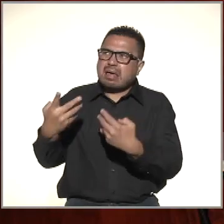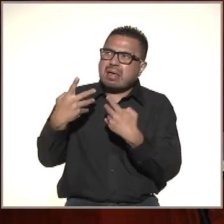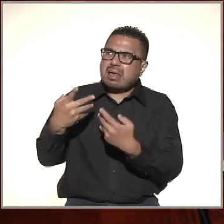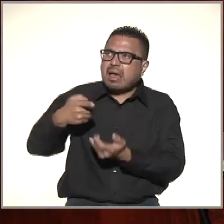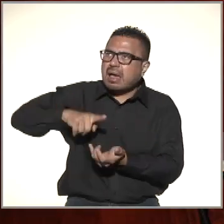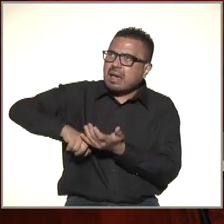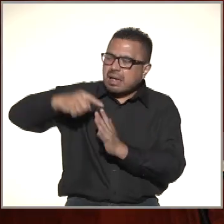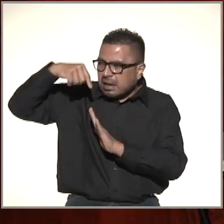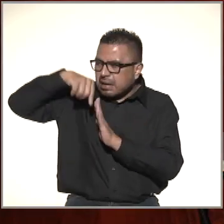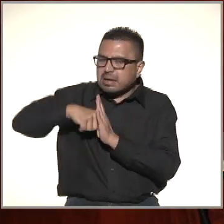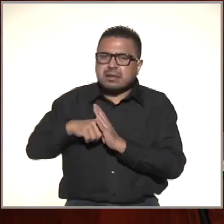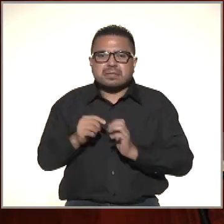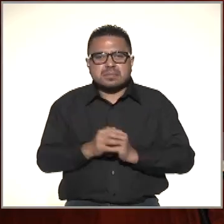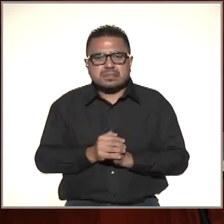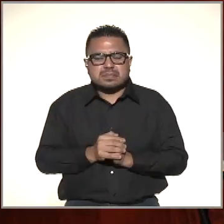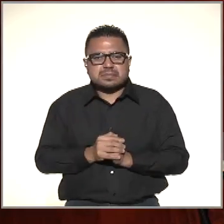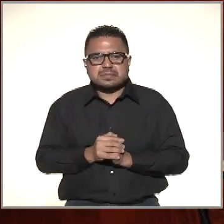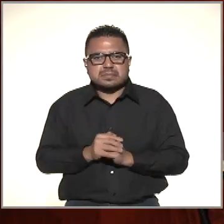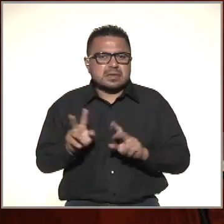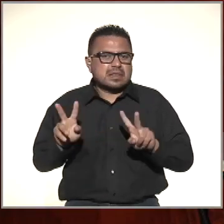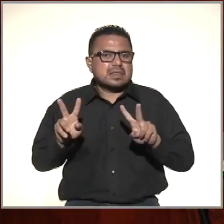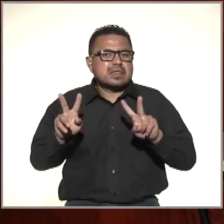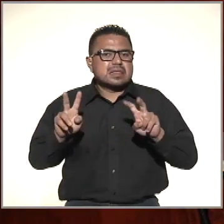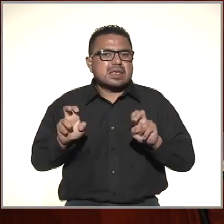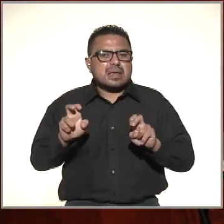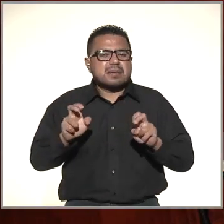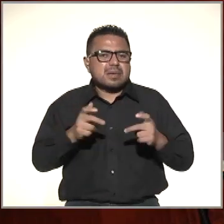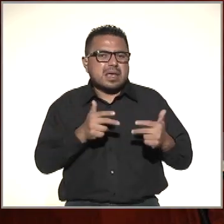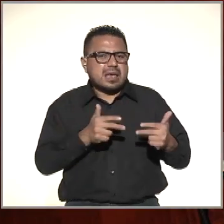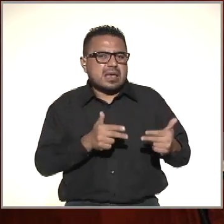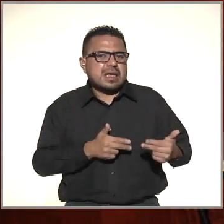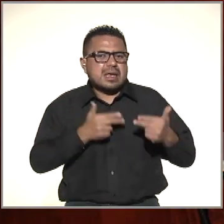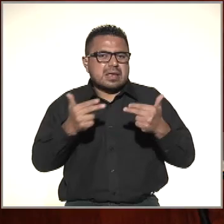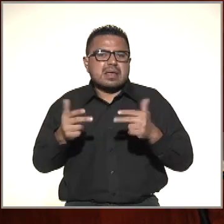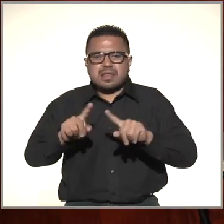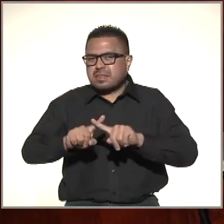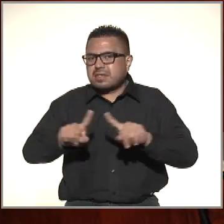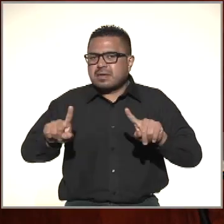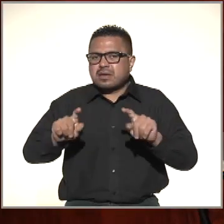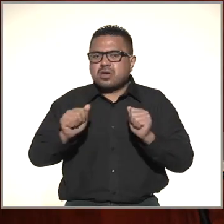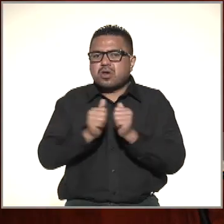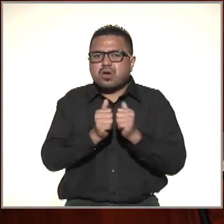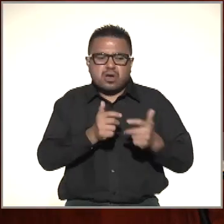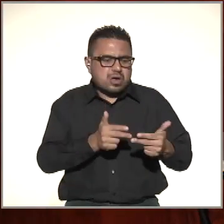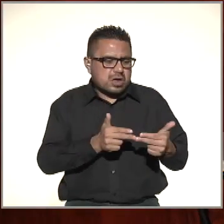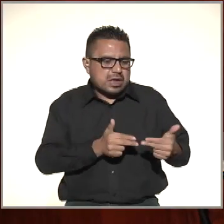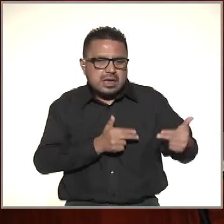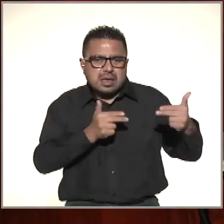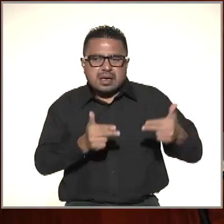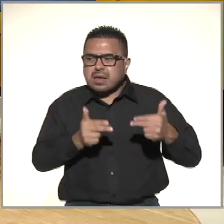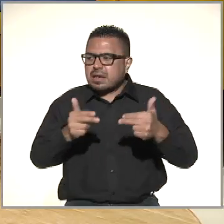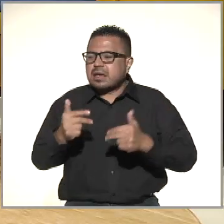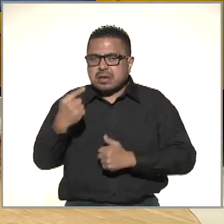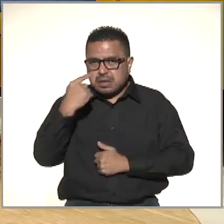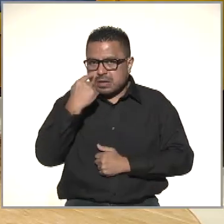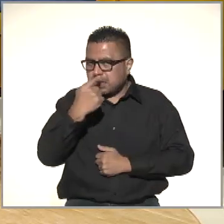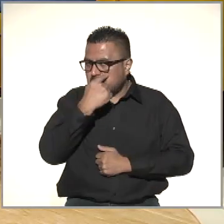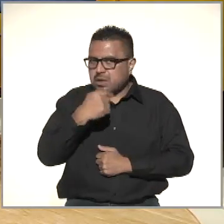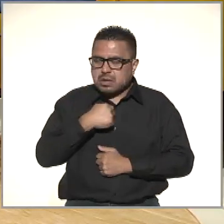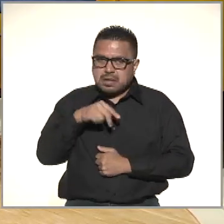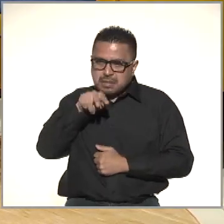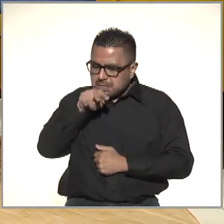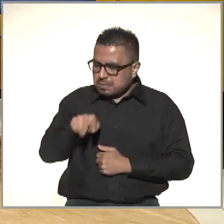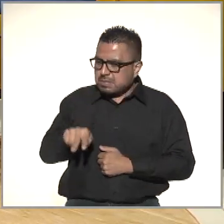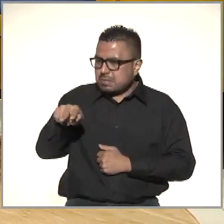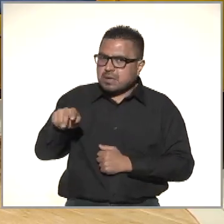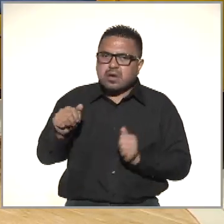adentro. Retomando el tema de lo generacional, ¿no? Las diferencias entre generaciones, yo lo veo muchísimo entre